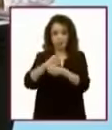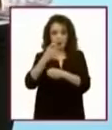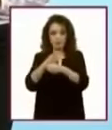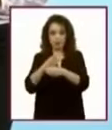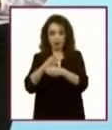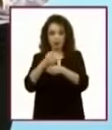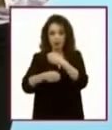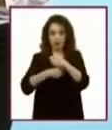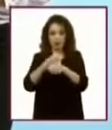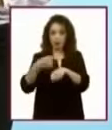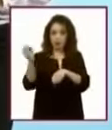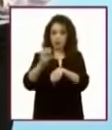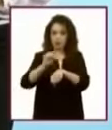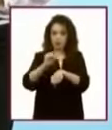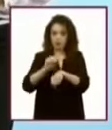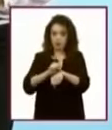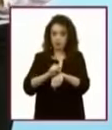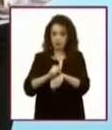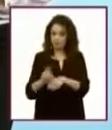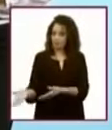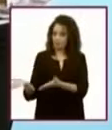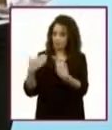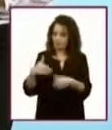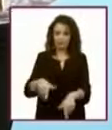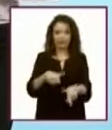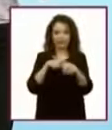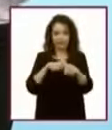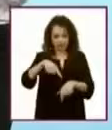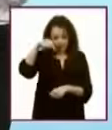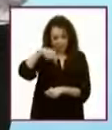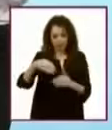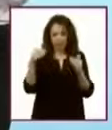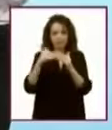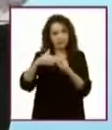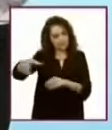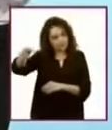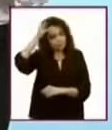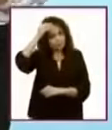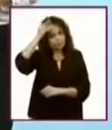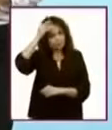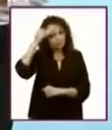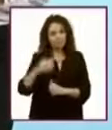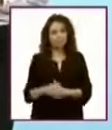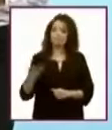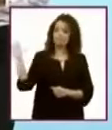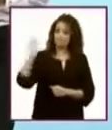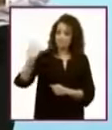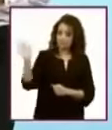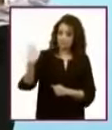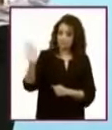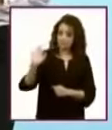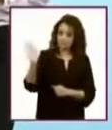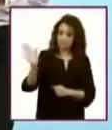secundaria. Las y los invitamos a continuar en Aprende en Casa. ¡Hasta luego!